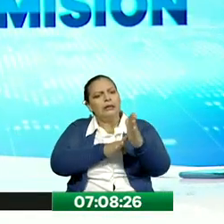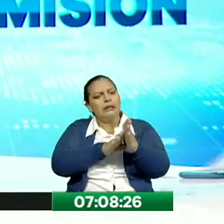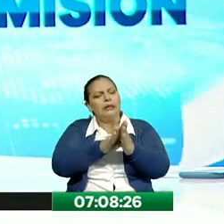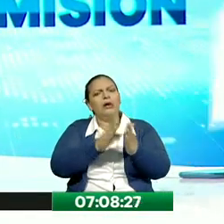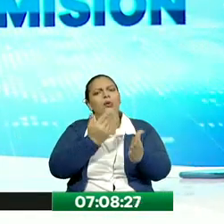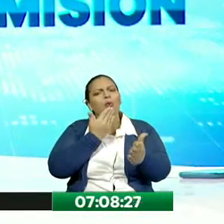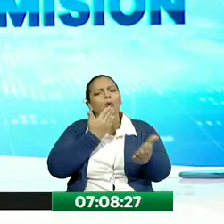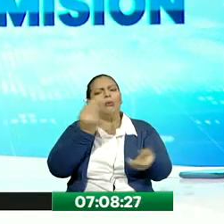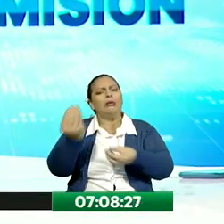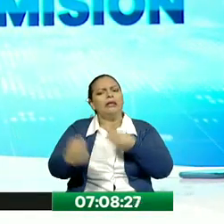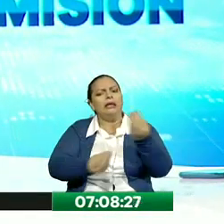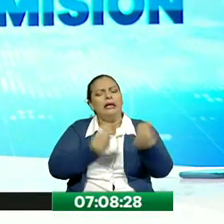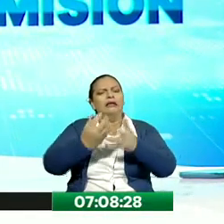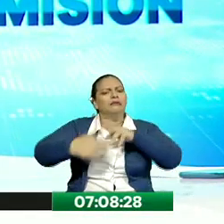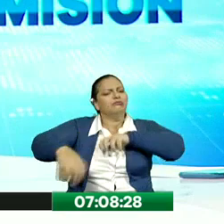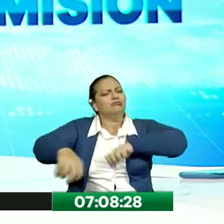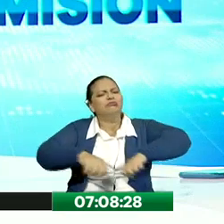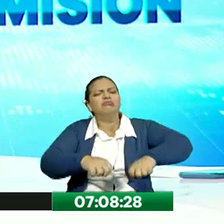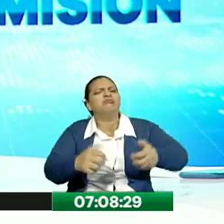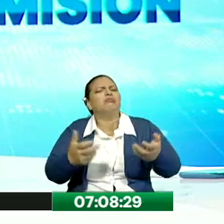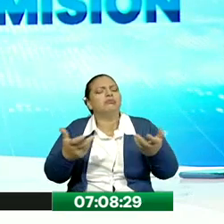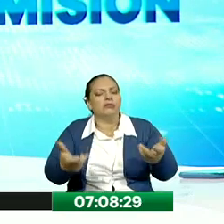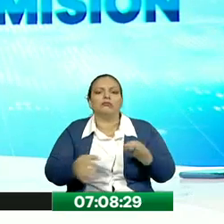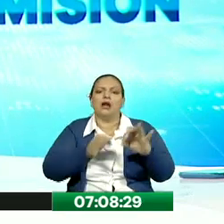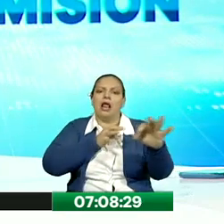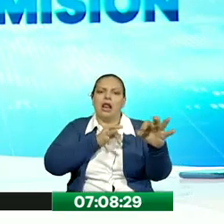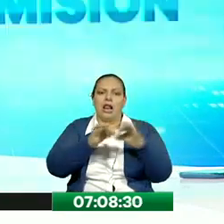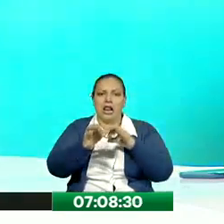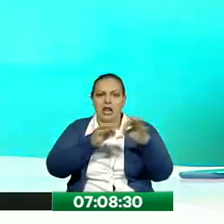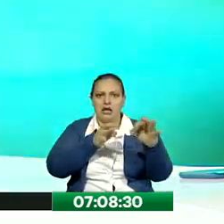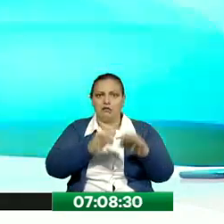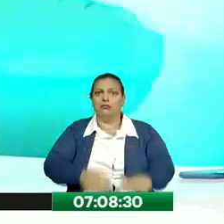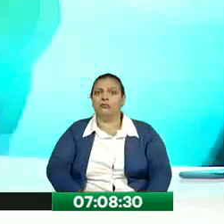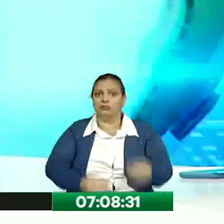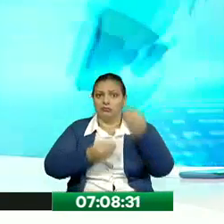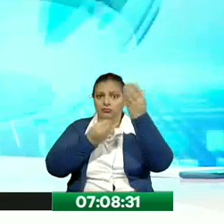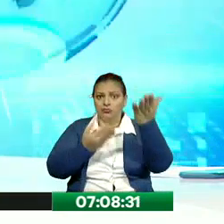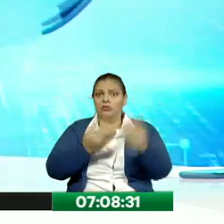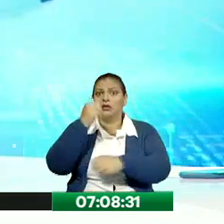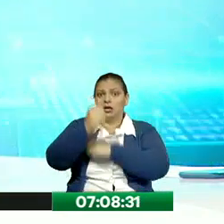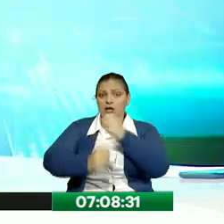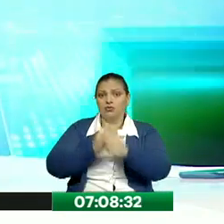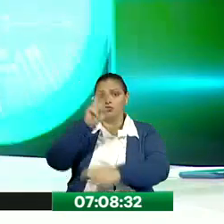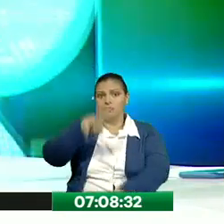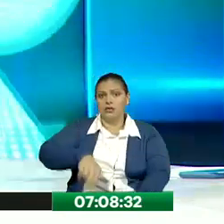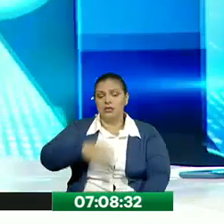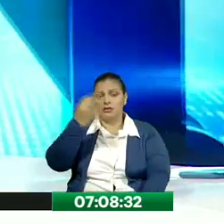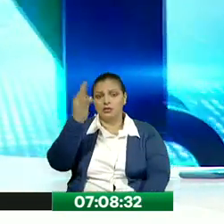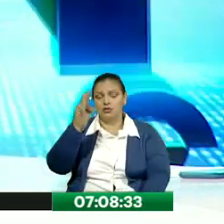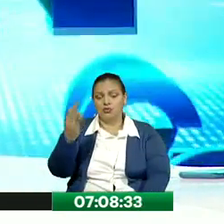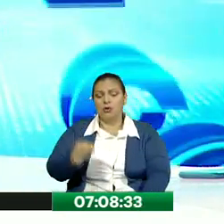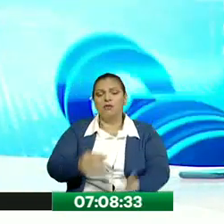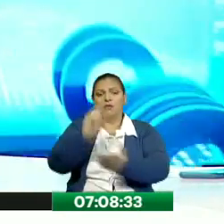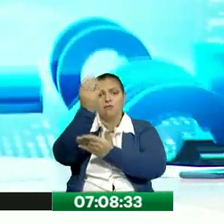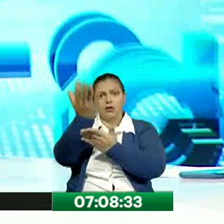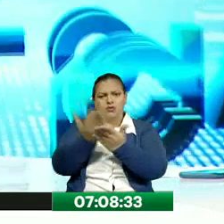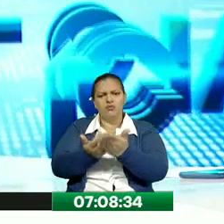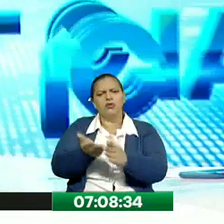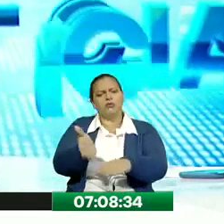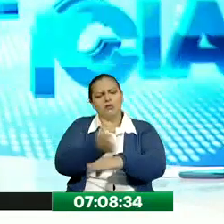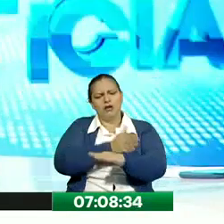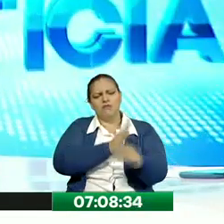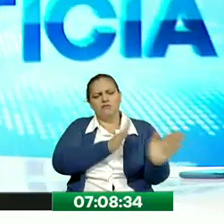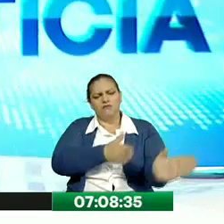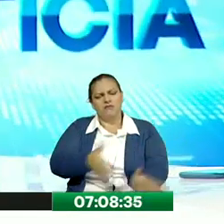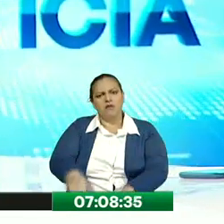materia económica. El jefe de Estado señaló que el presupuesto planificado para el próximo año atenderá a todos los